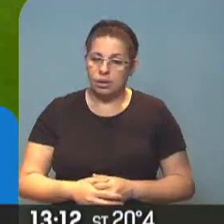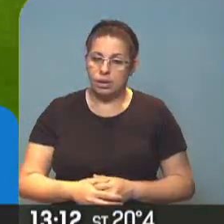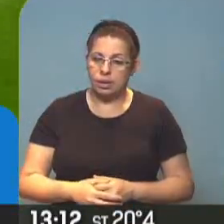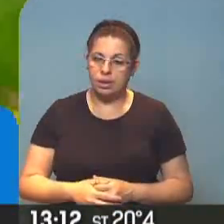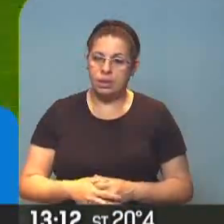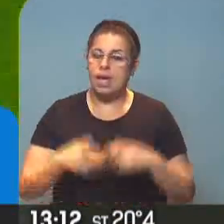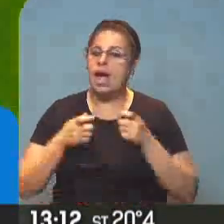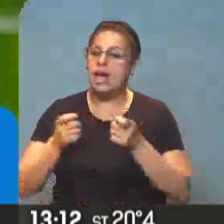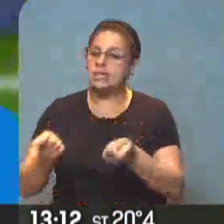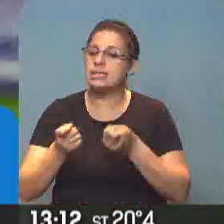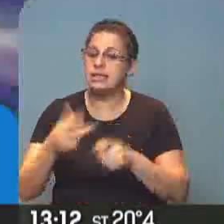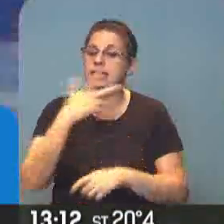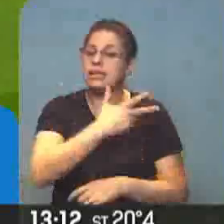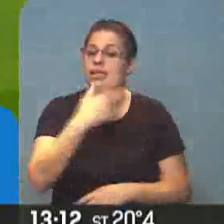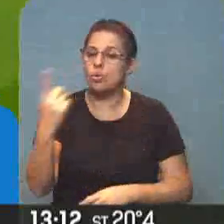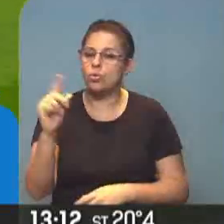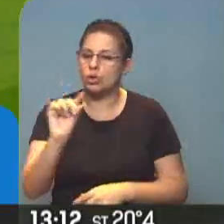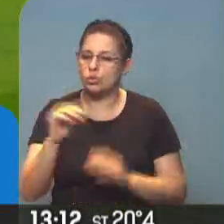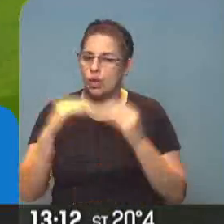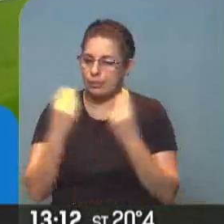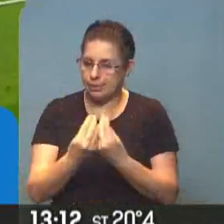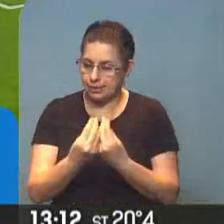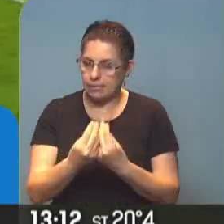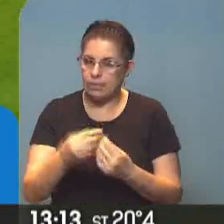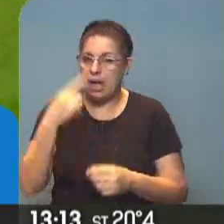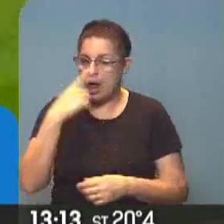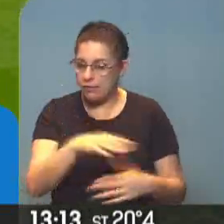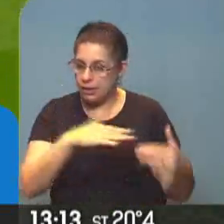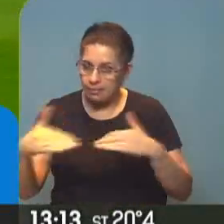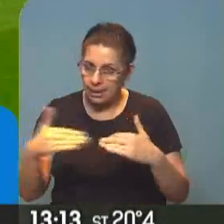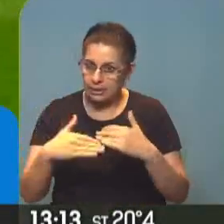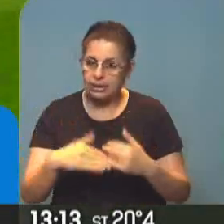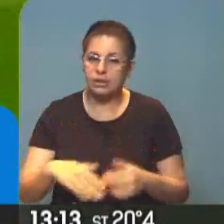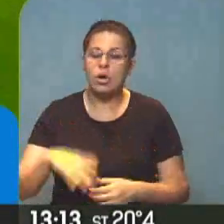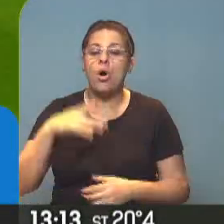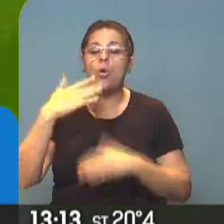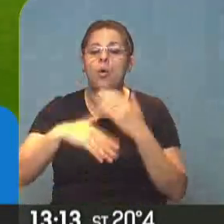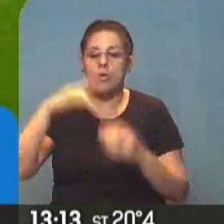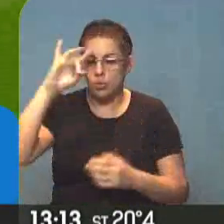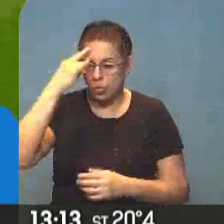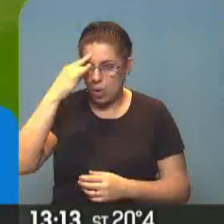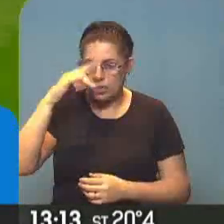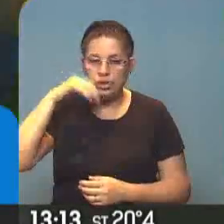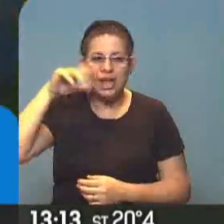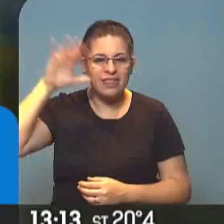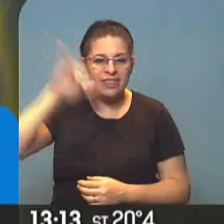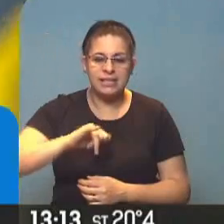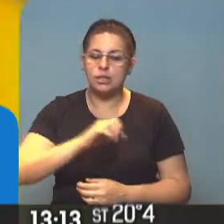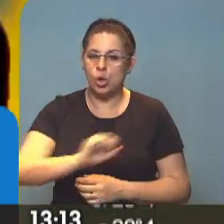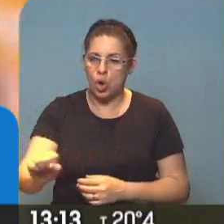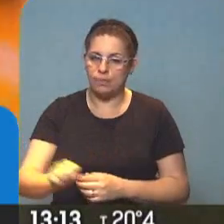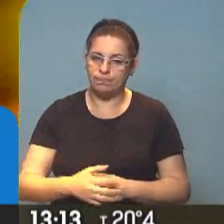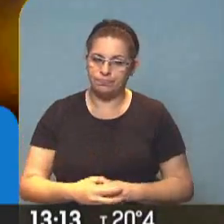exquisita asistencia para el 3-1 parcial de Pavón. Sobre el final, el bombazo del uruguayo Nández cerró la goleada. Boca manda